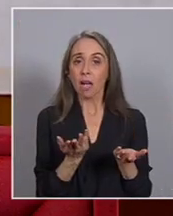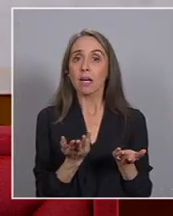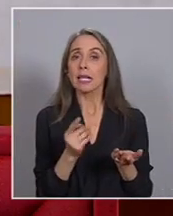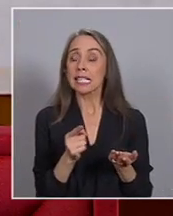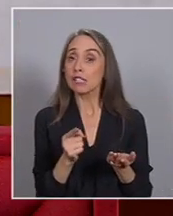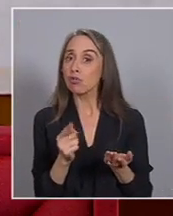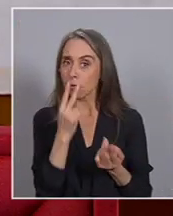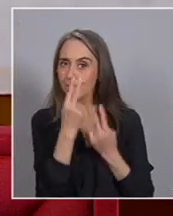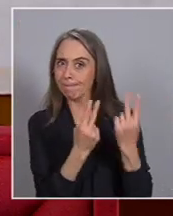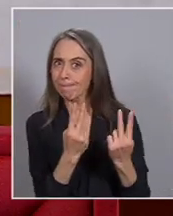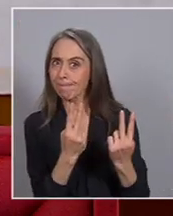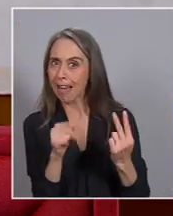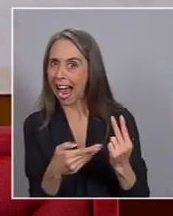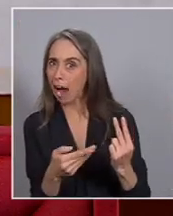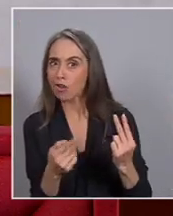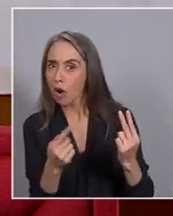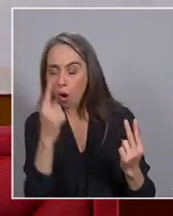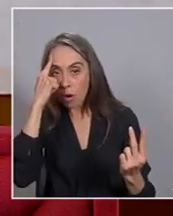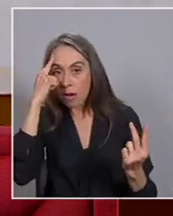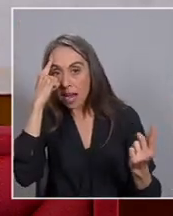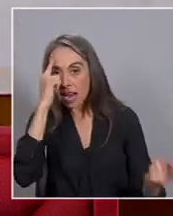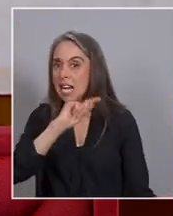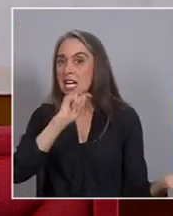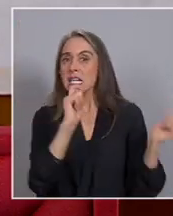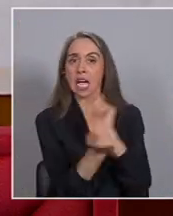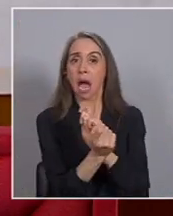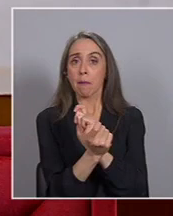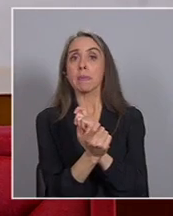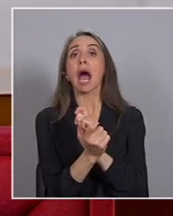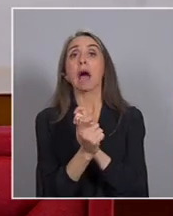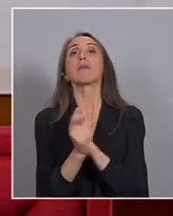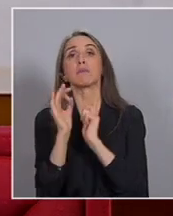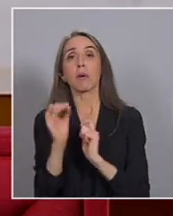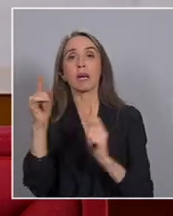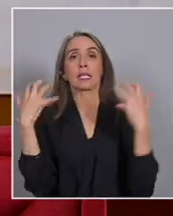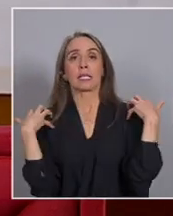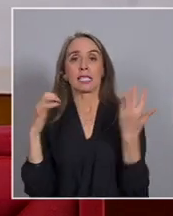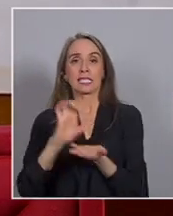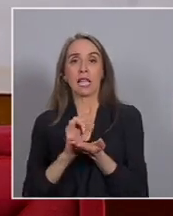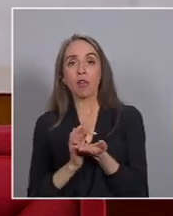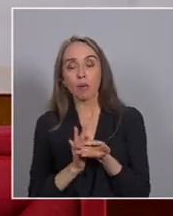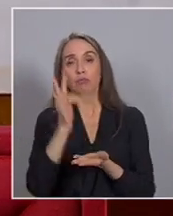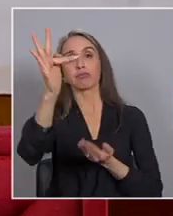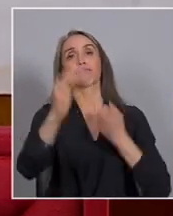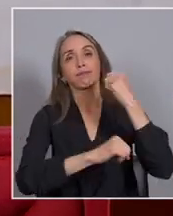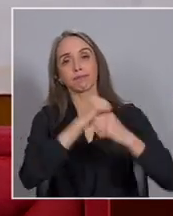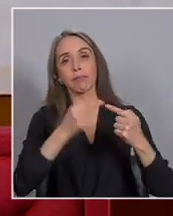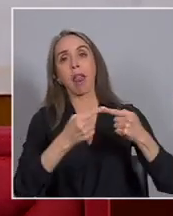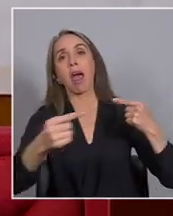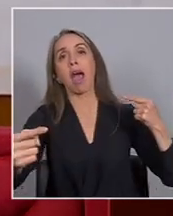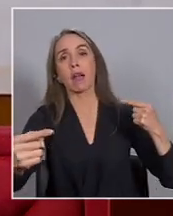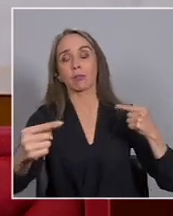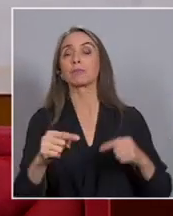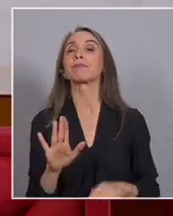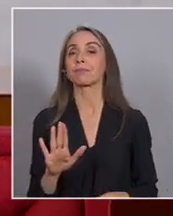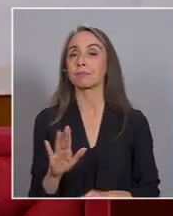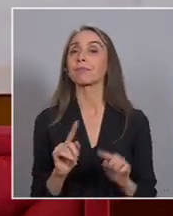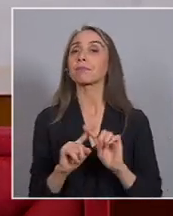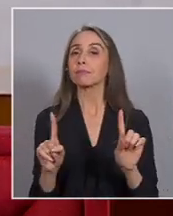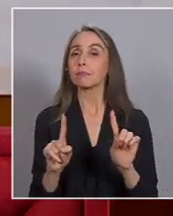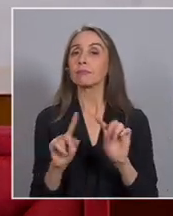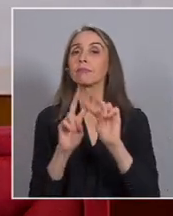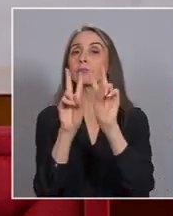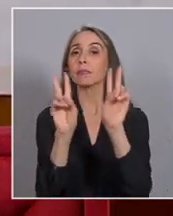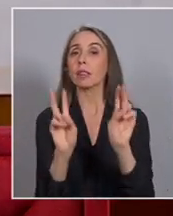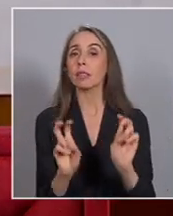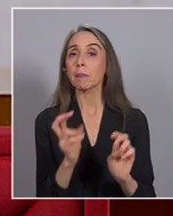que revertirlo con una visión de Estado de largo plazo. Ahora, permítanme referirme a una